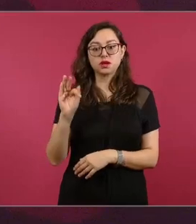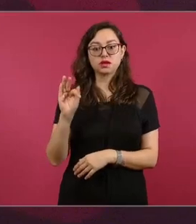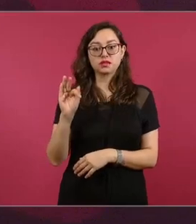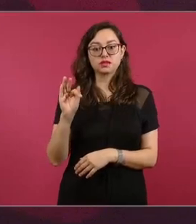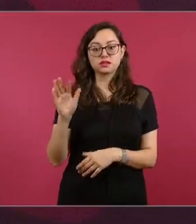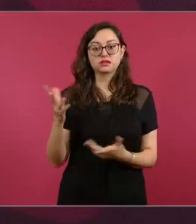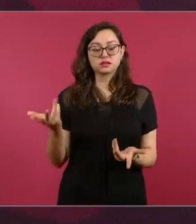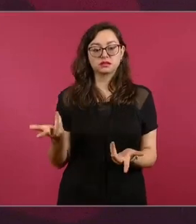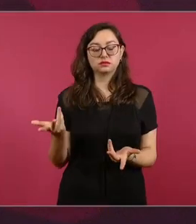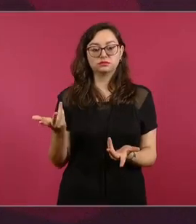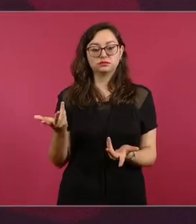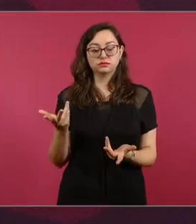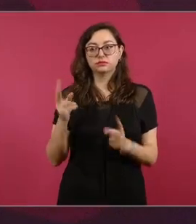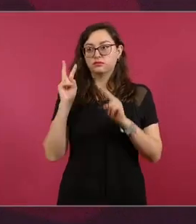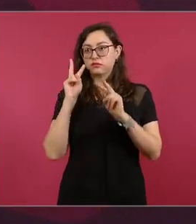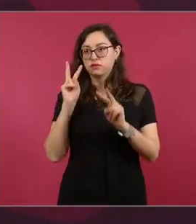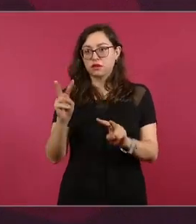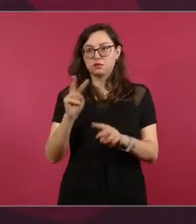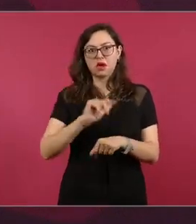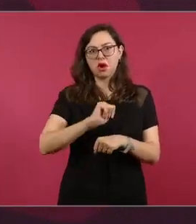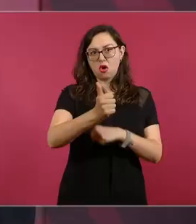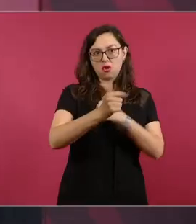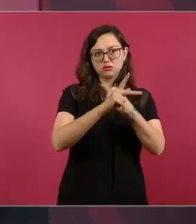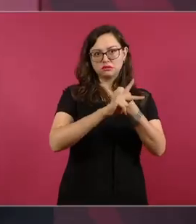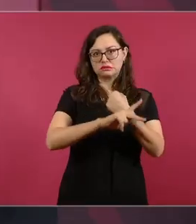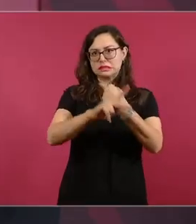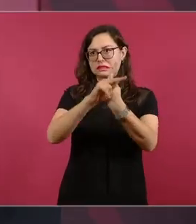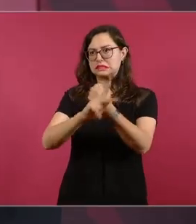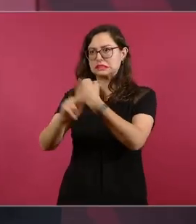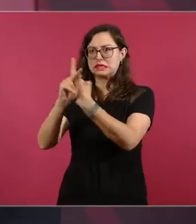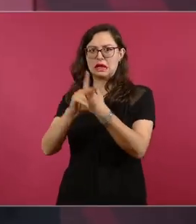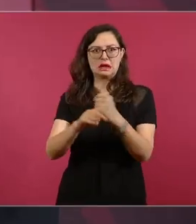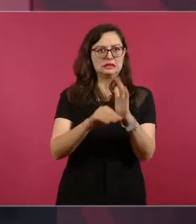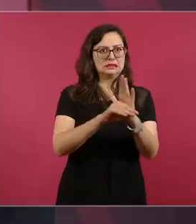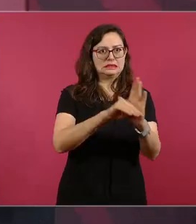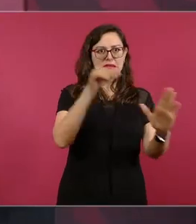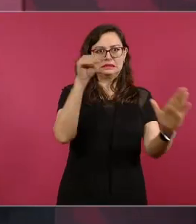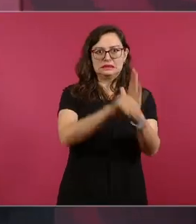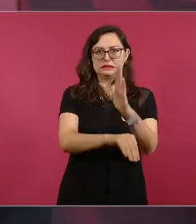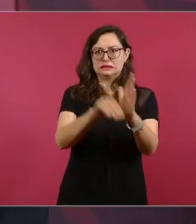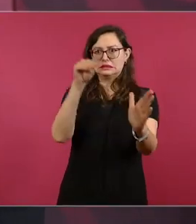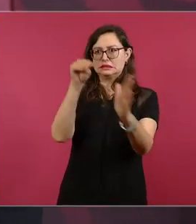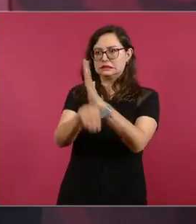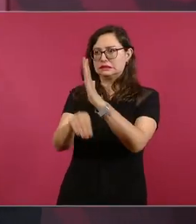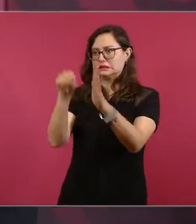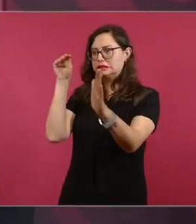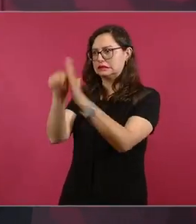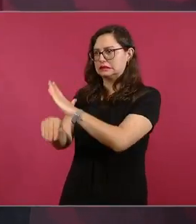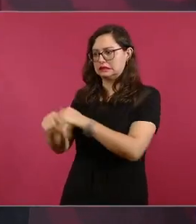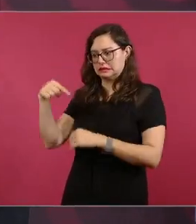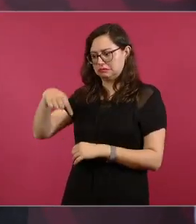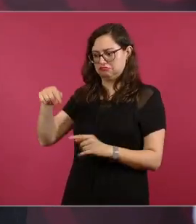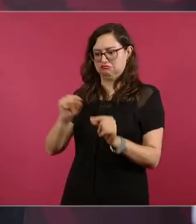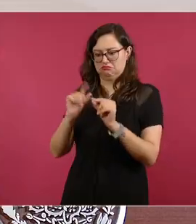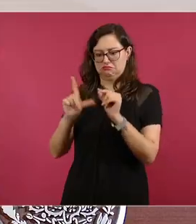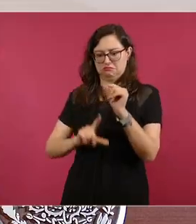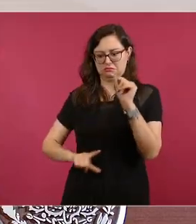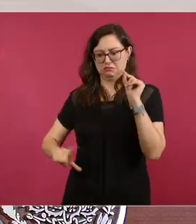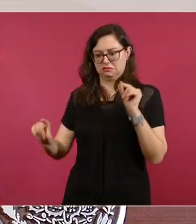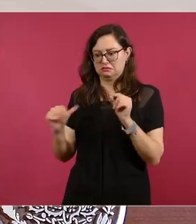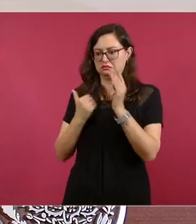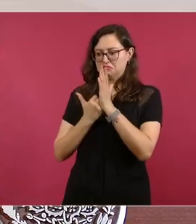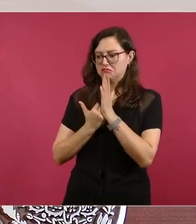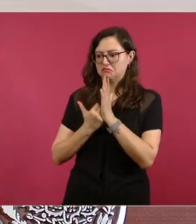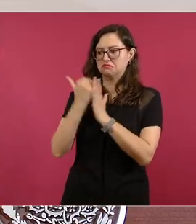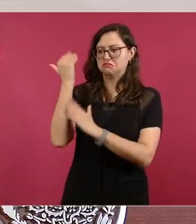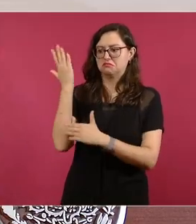contrario a lo que puedan pensar nuestros adversarios, porque México